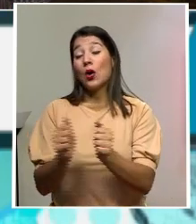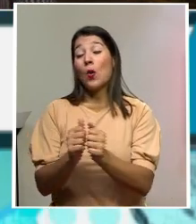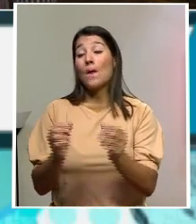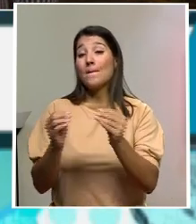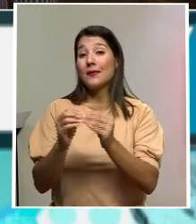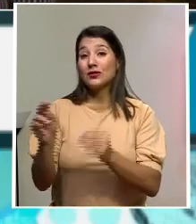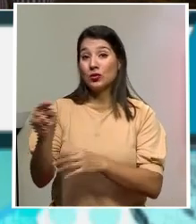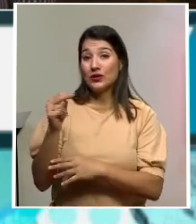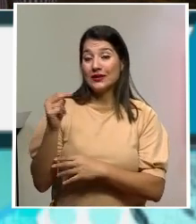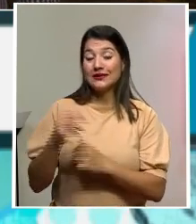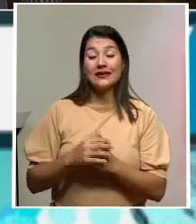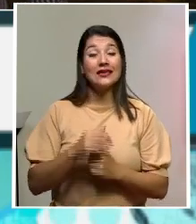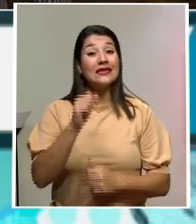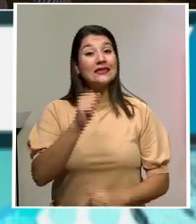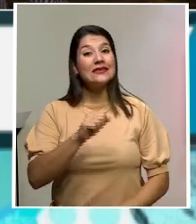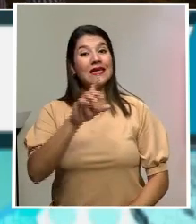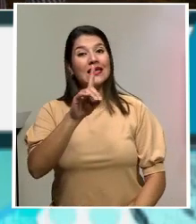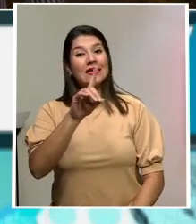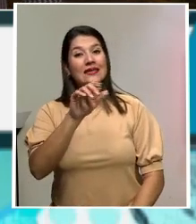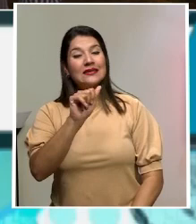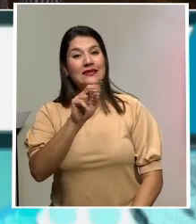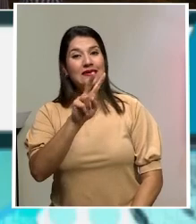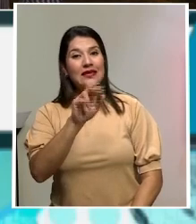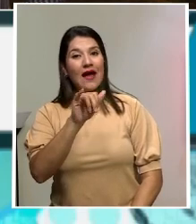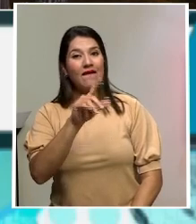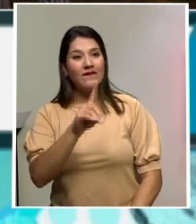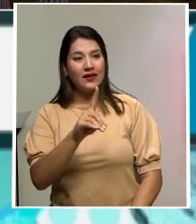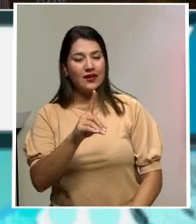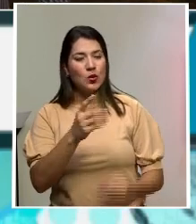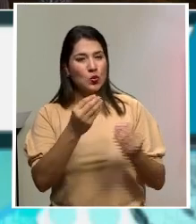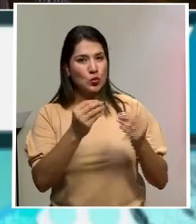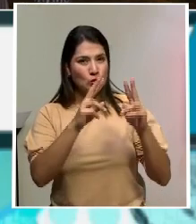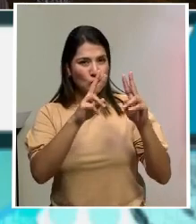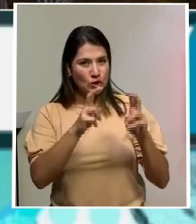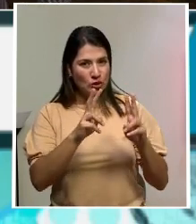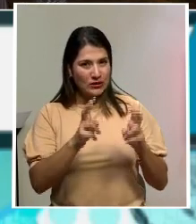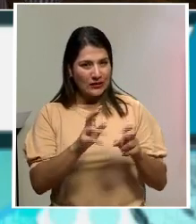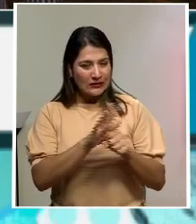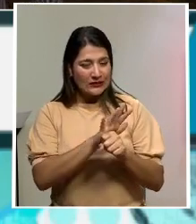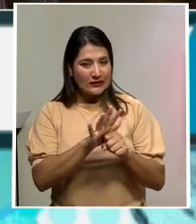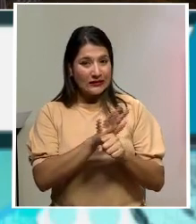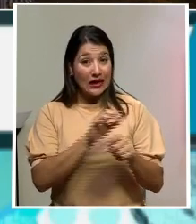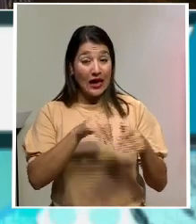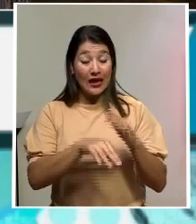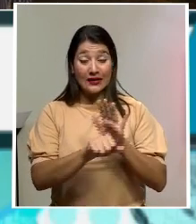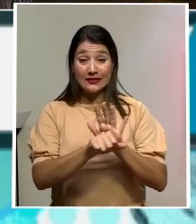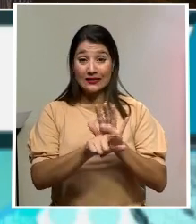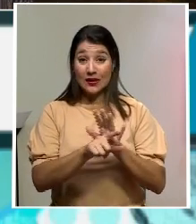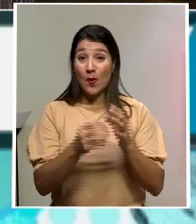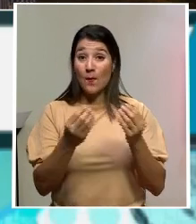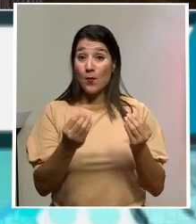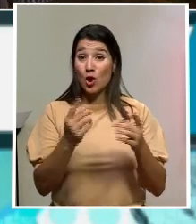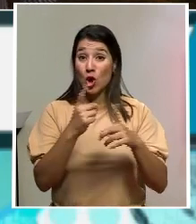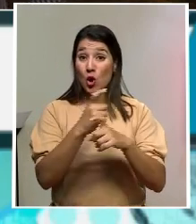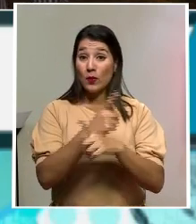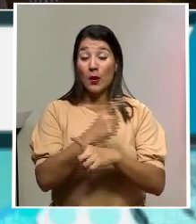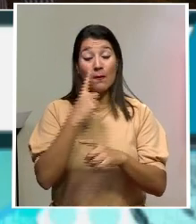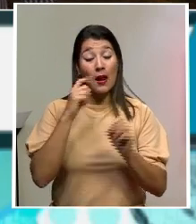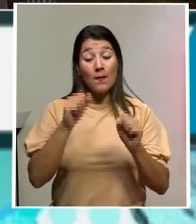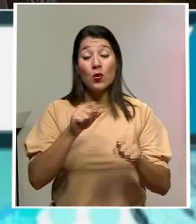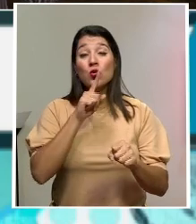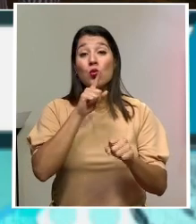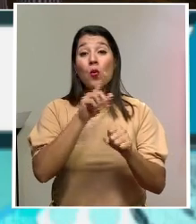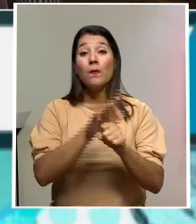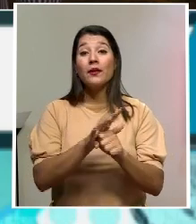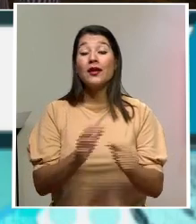Rica Noticias. Sí, David, una agenda legislativa muy apretada, muy complicada para llegar a cumplir el